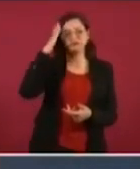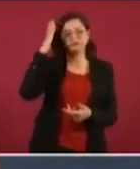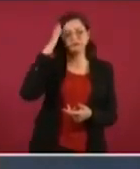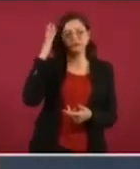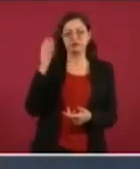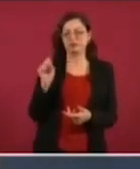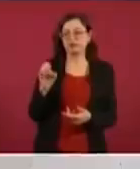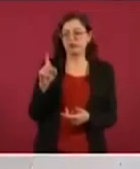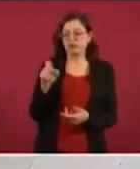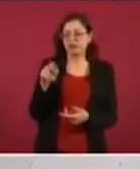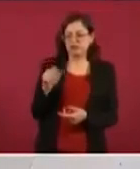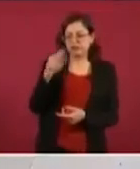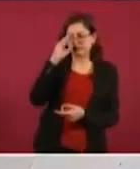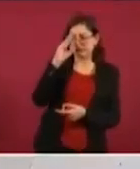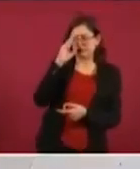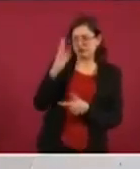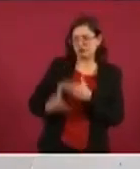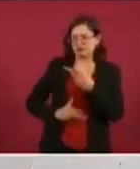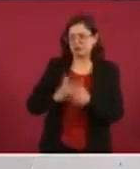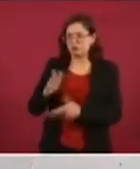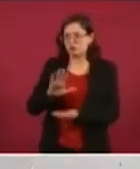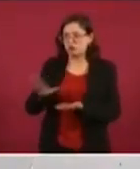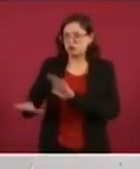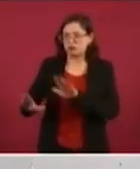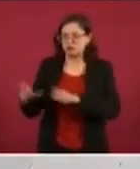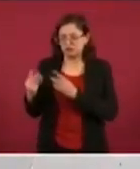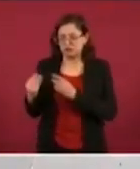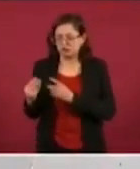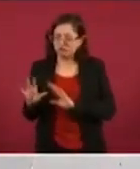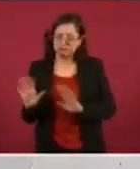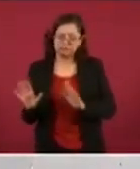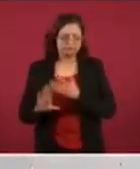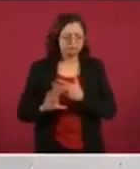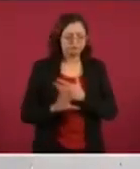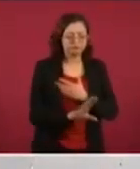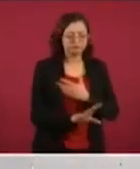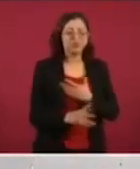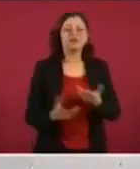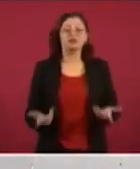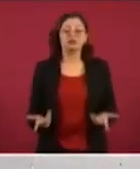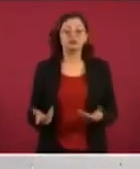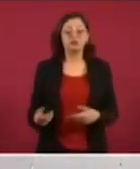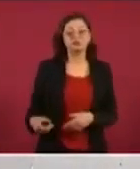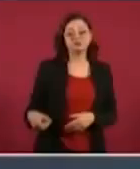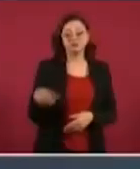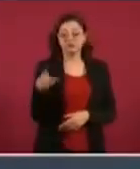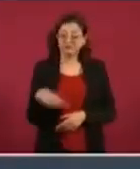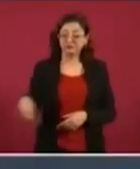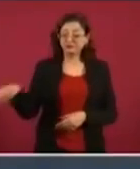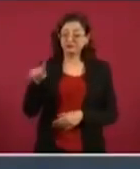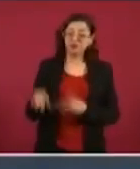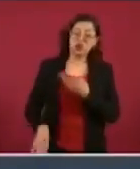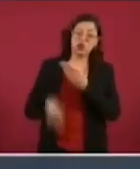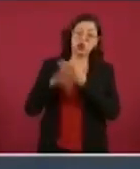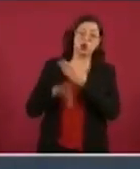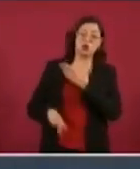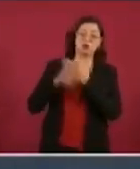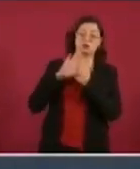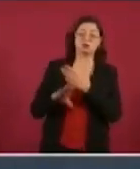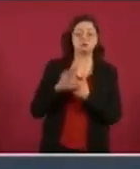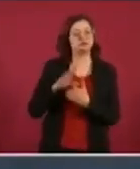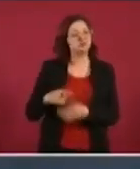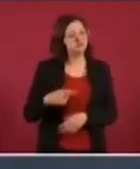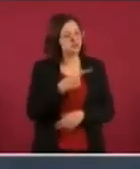de las fuerzas armadas podrán decir nuestros adversarios que demostramos